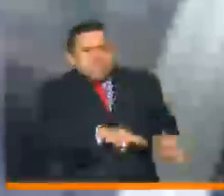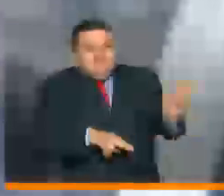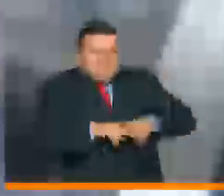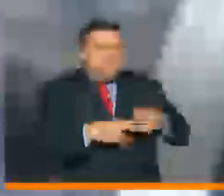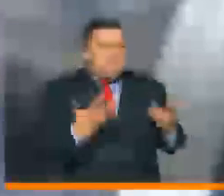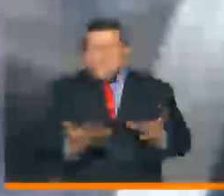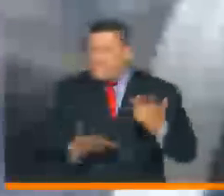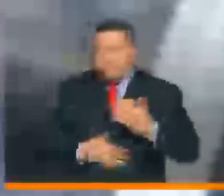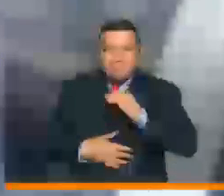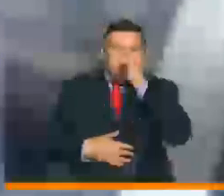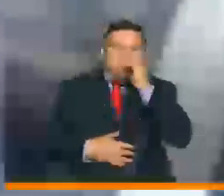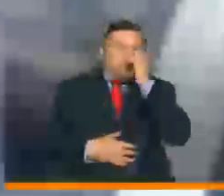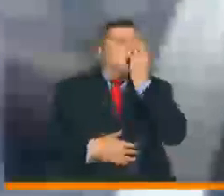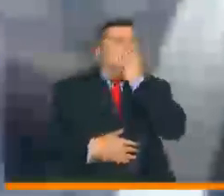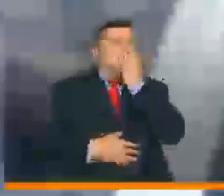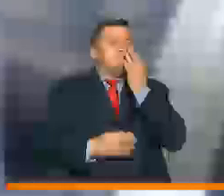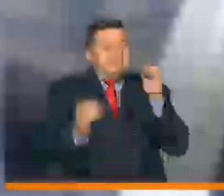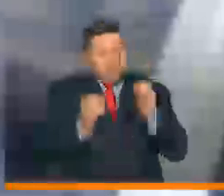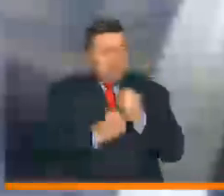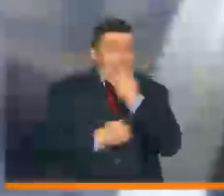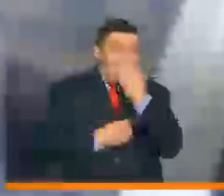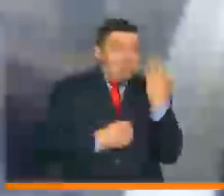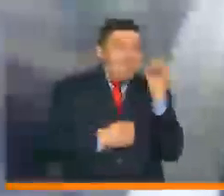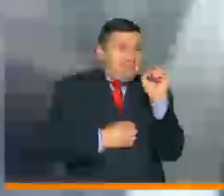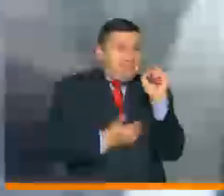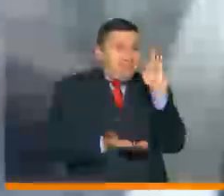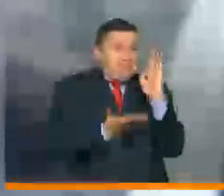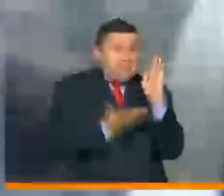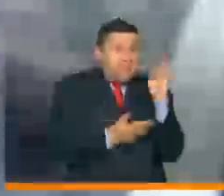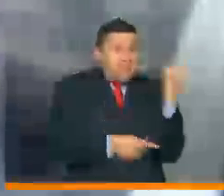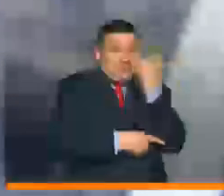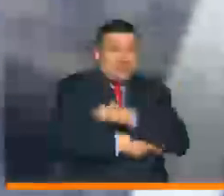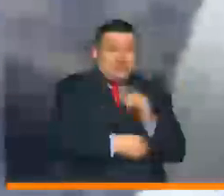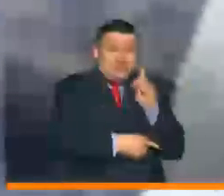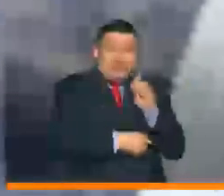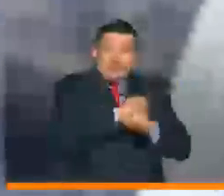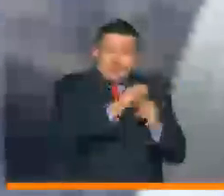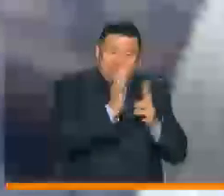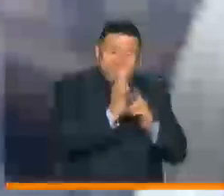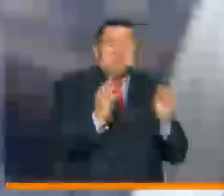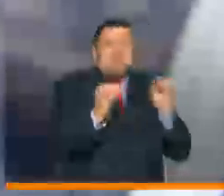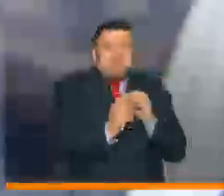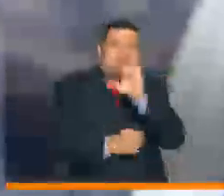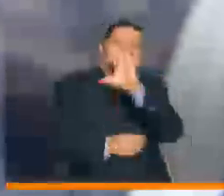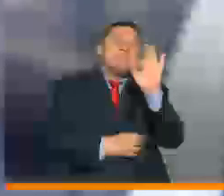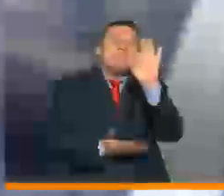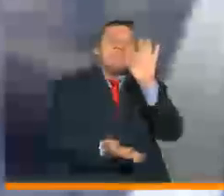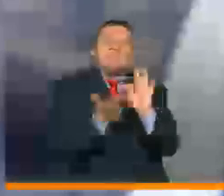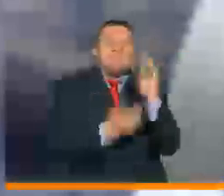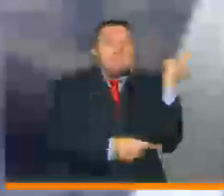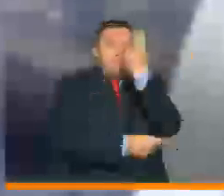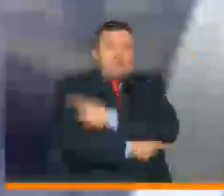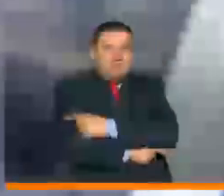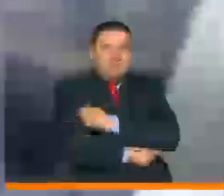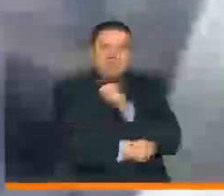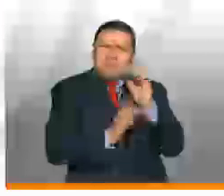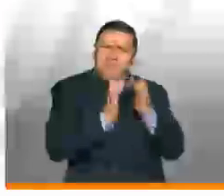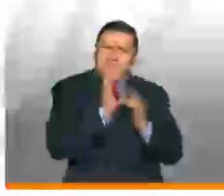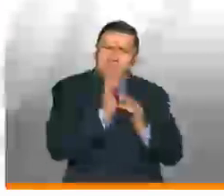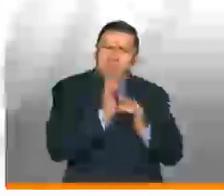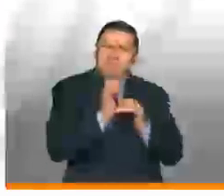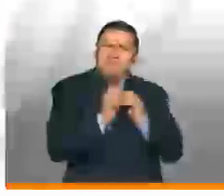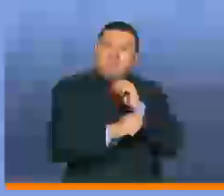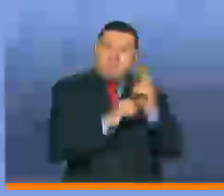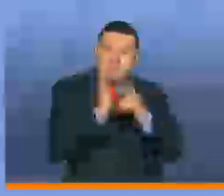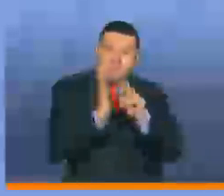el uso de este gas, pasando de 330 toneladas por día en febrero de 2020 a más de 500 toneladas por día en abril de 2021.